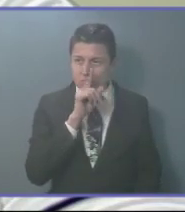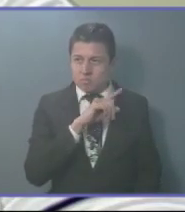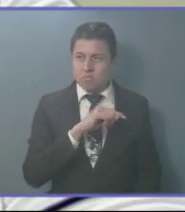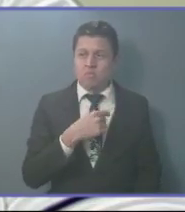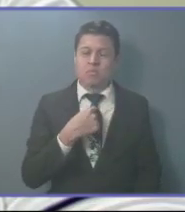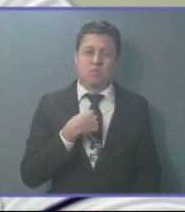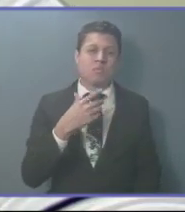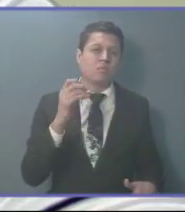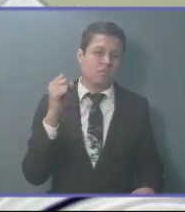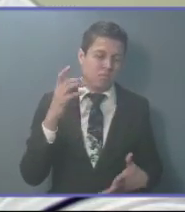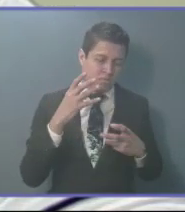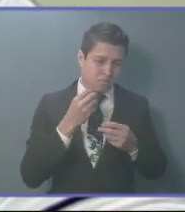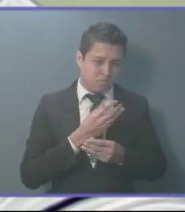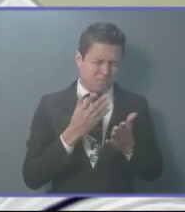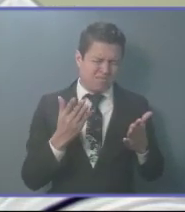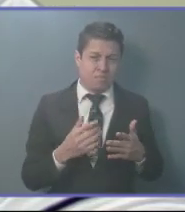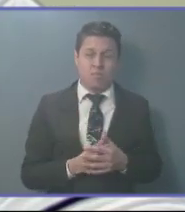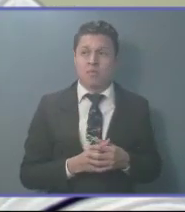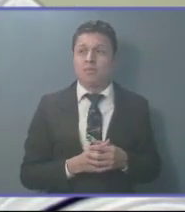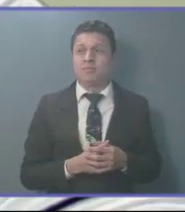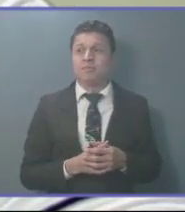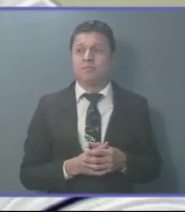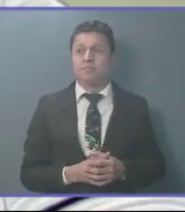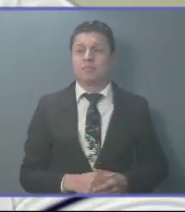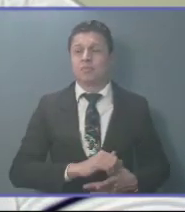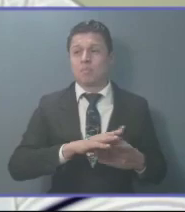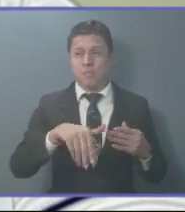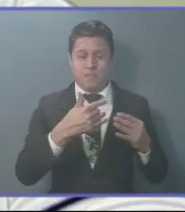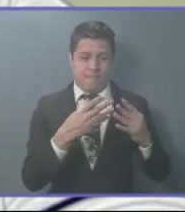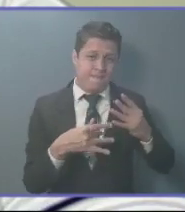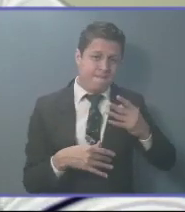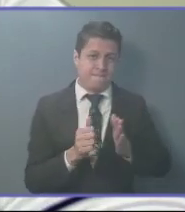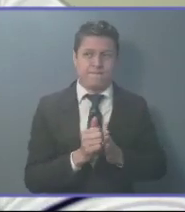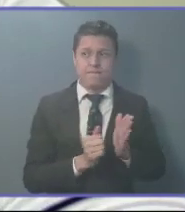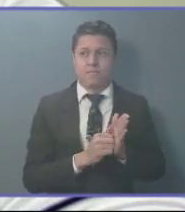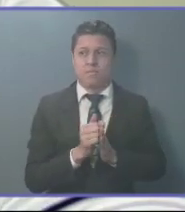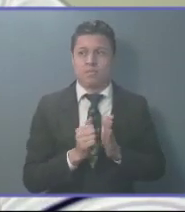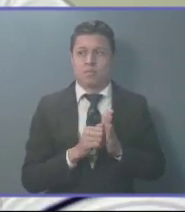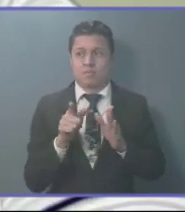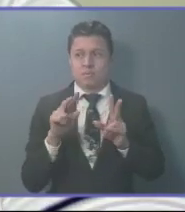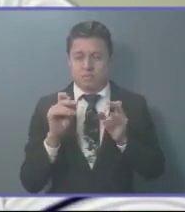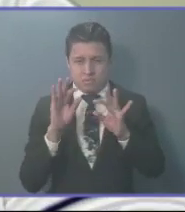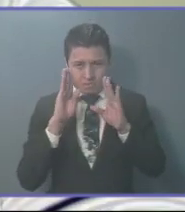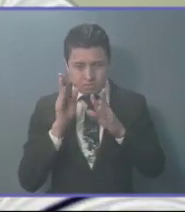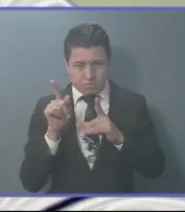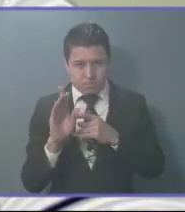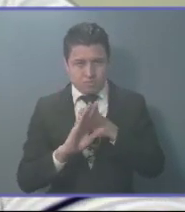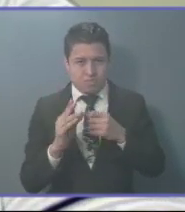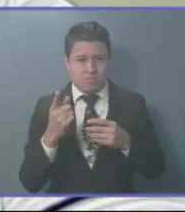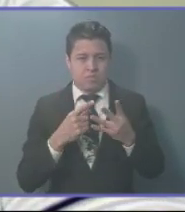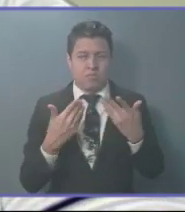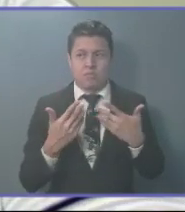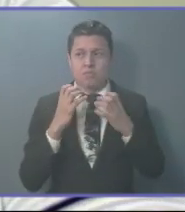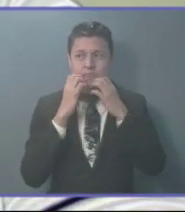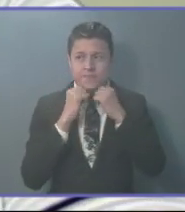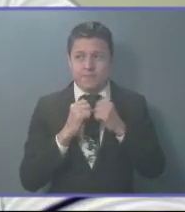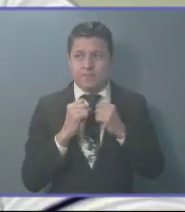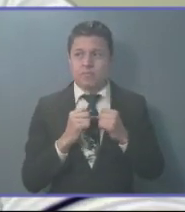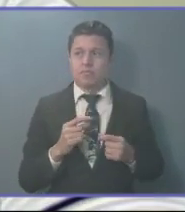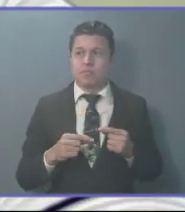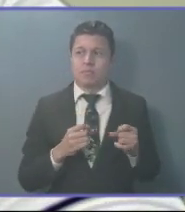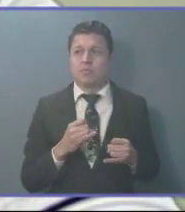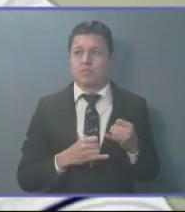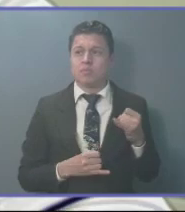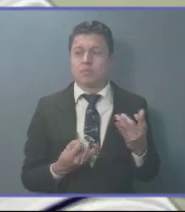sí quiero decir que gran parte y la mitad del articulado estaba referido a ese tema. Y voy a ir finalizando con